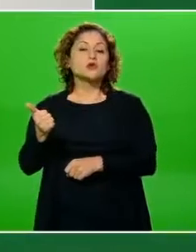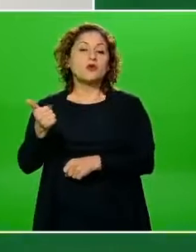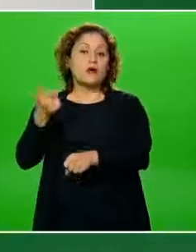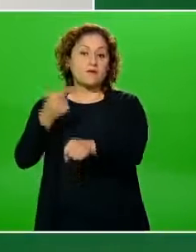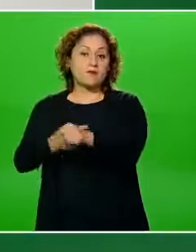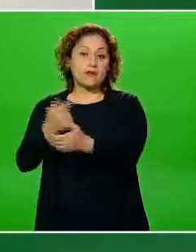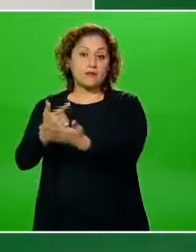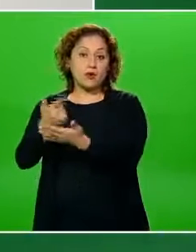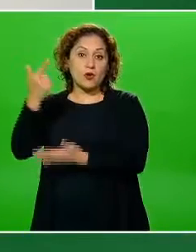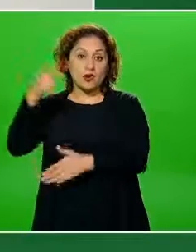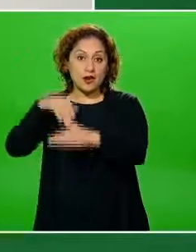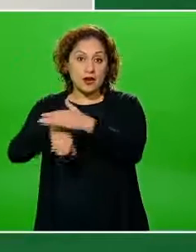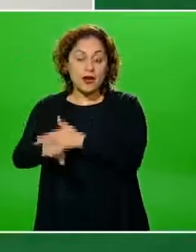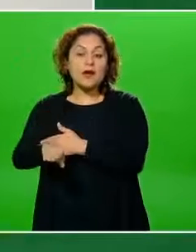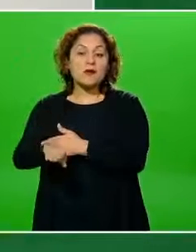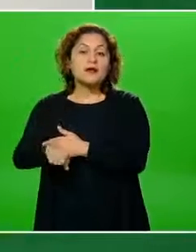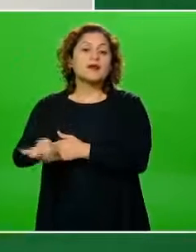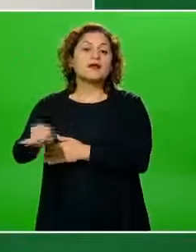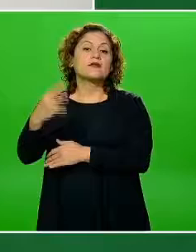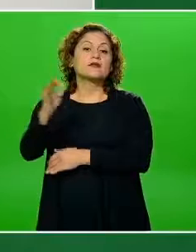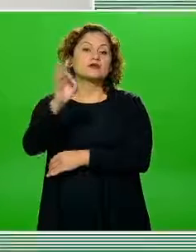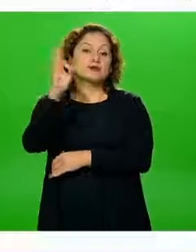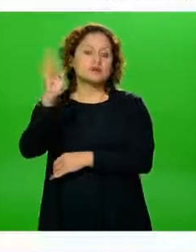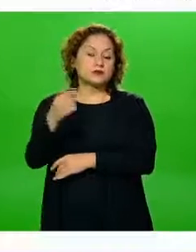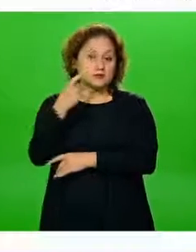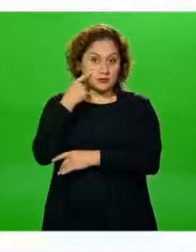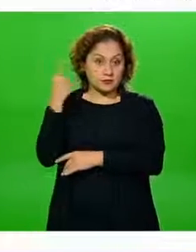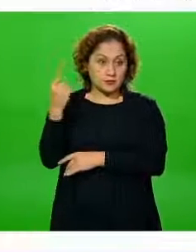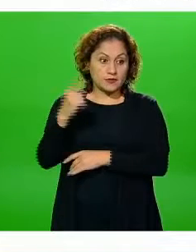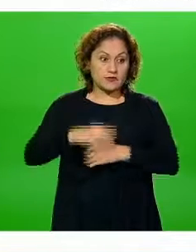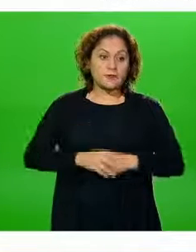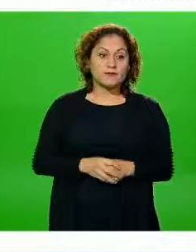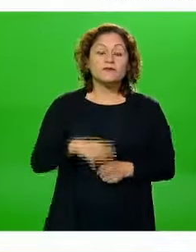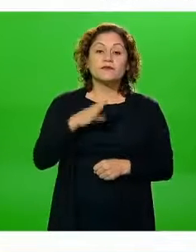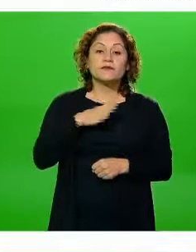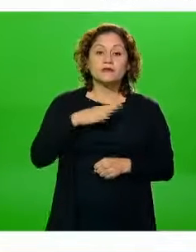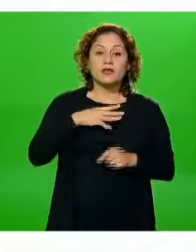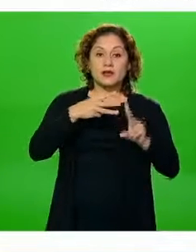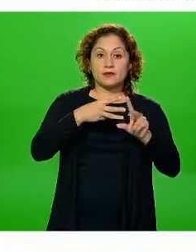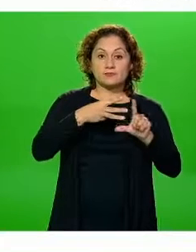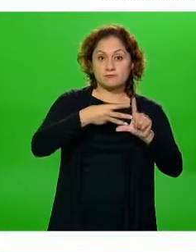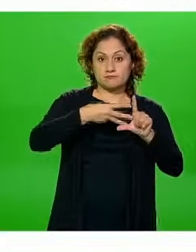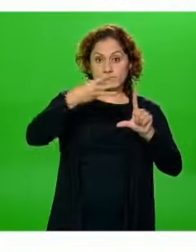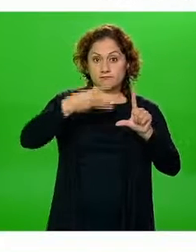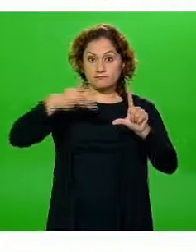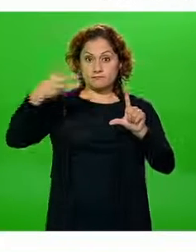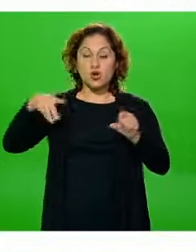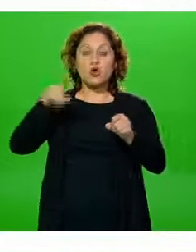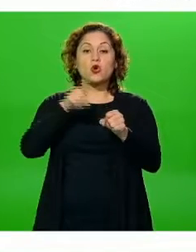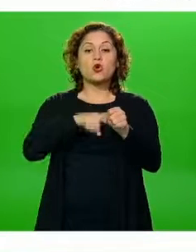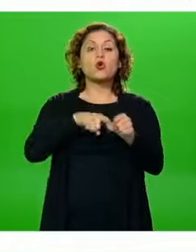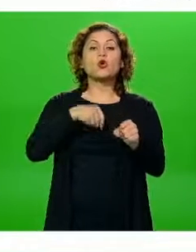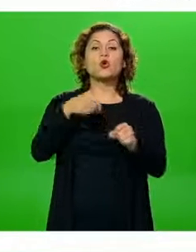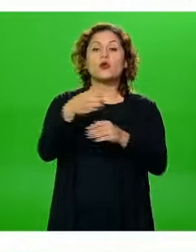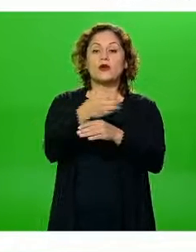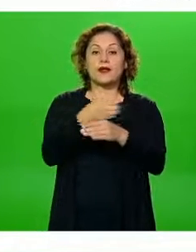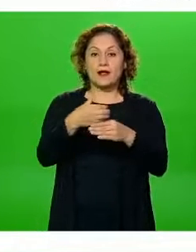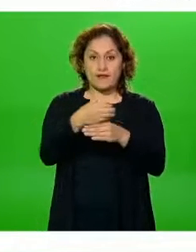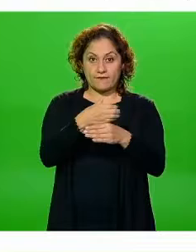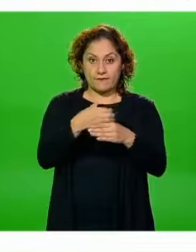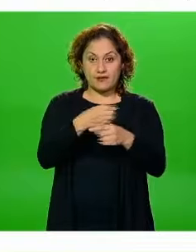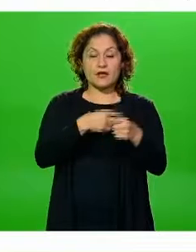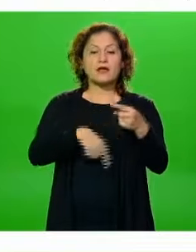14%. Ustedes en la gráfica pueden identificar tres líneas: la línea dorada o color café,